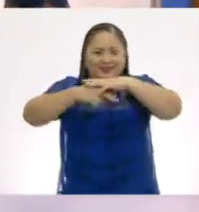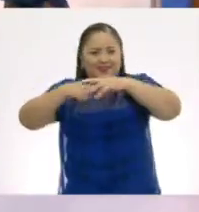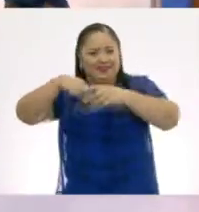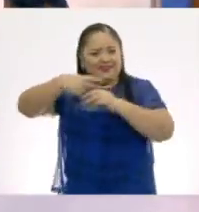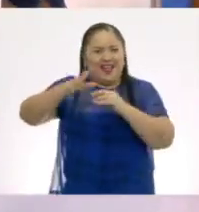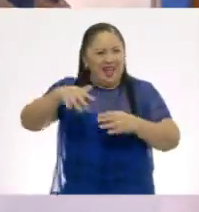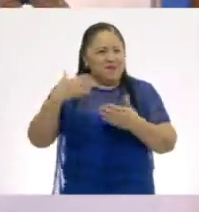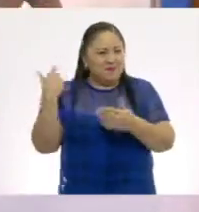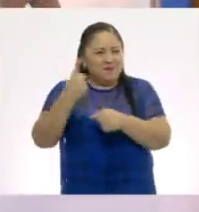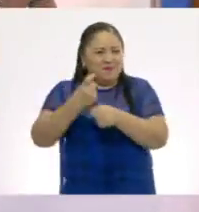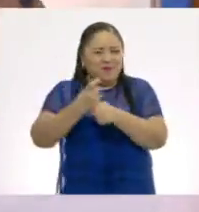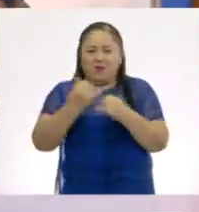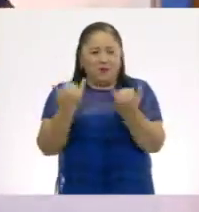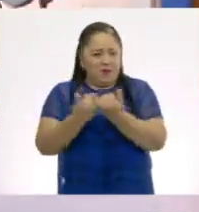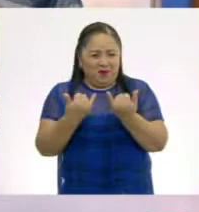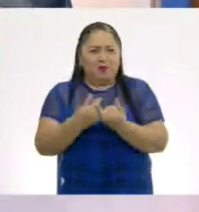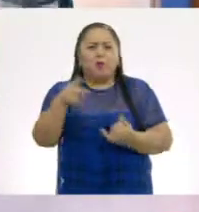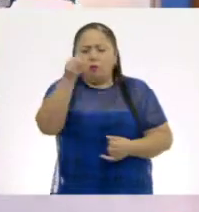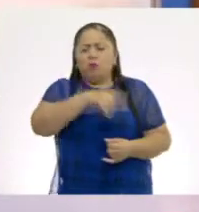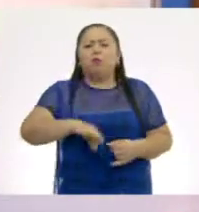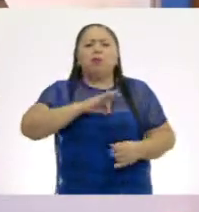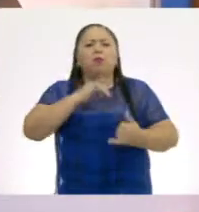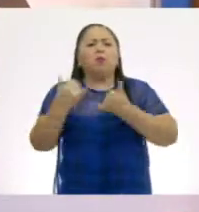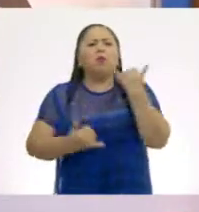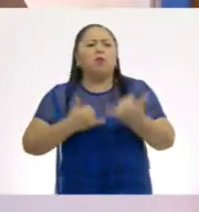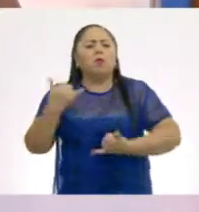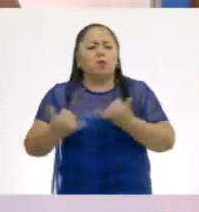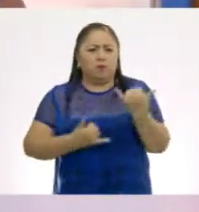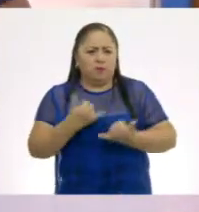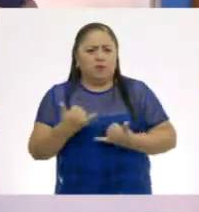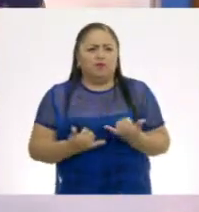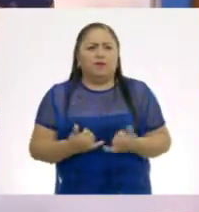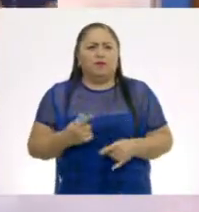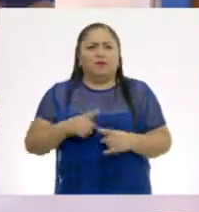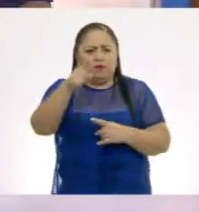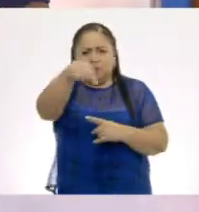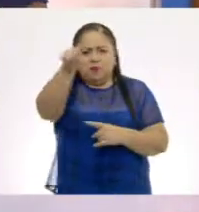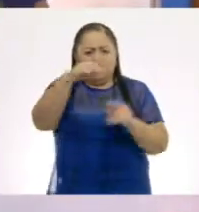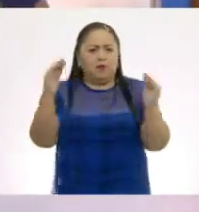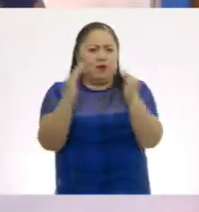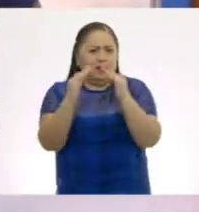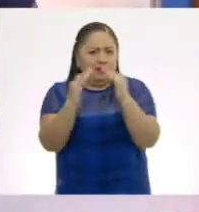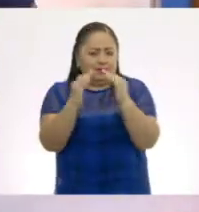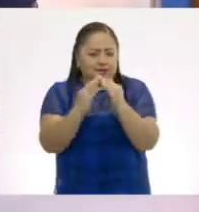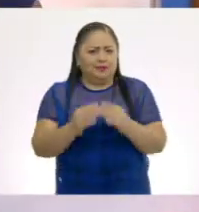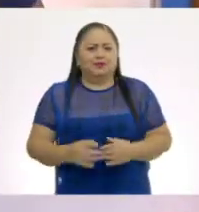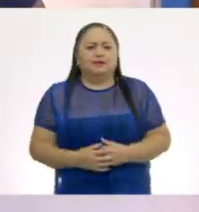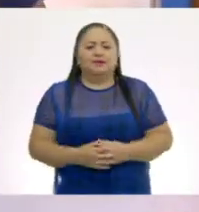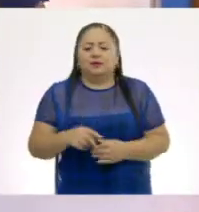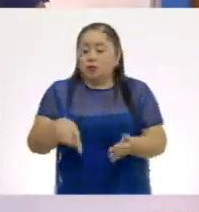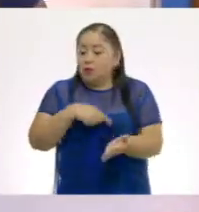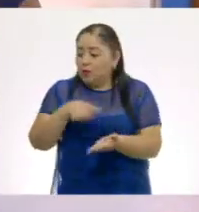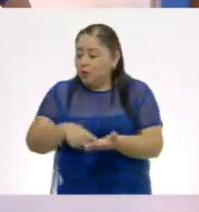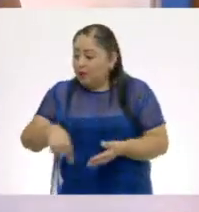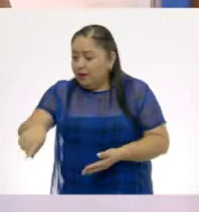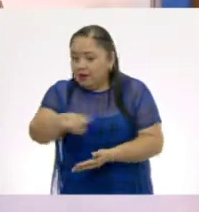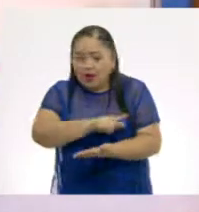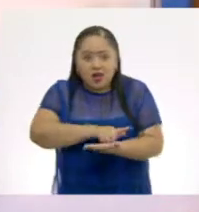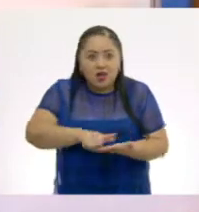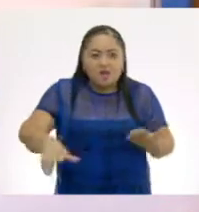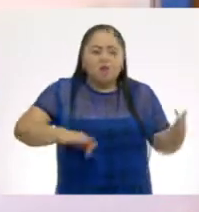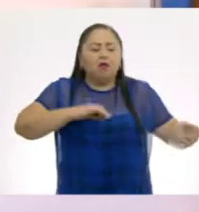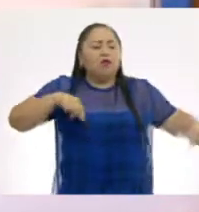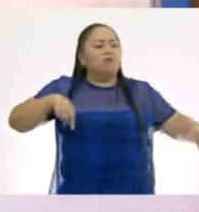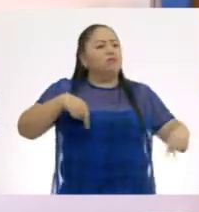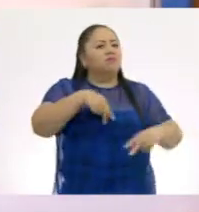hicimos la primera vez. Ustedes pueden jugar allá en casa. Si tienen espacio.